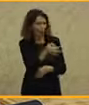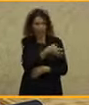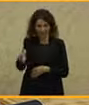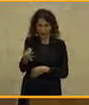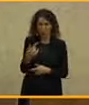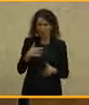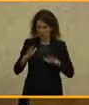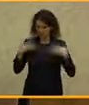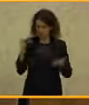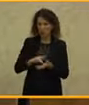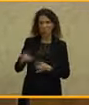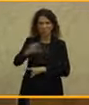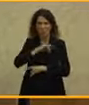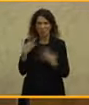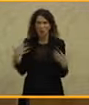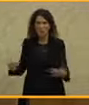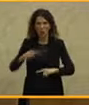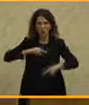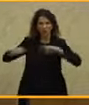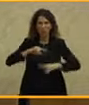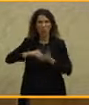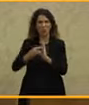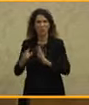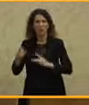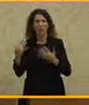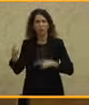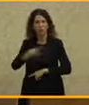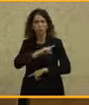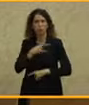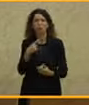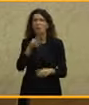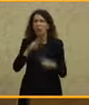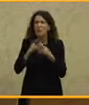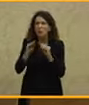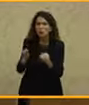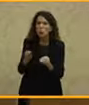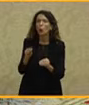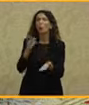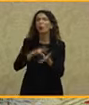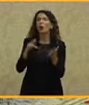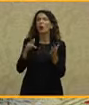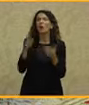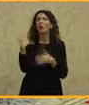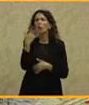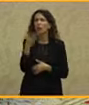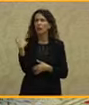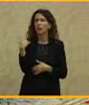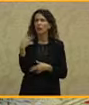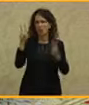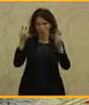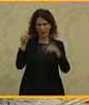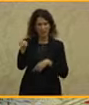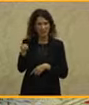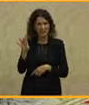que no sé es por qué de repente nos llama con tanta prisa la coordinadora de proyectos, la... ¿cómo se llama? Sí, la conocí en un Skype el otro día, la nueva, ¿no?